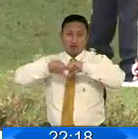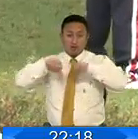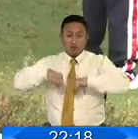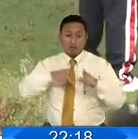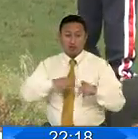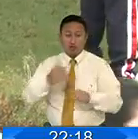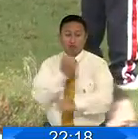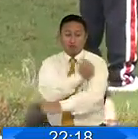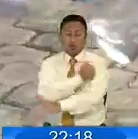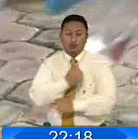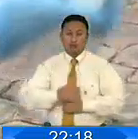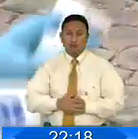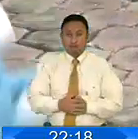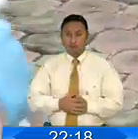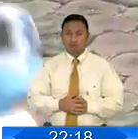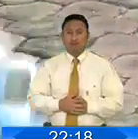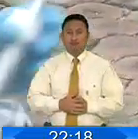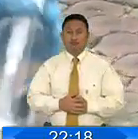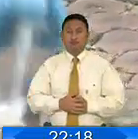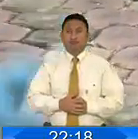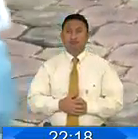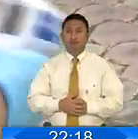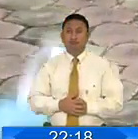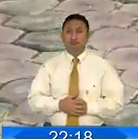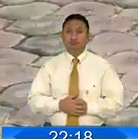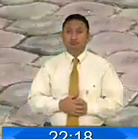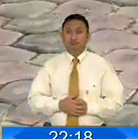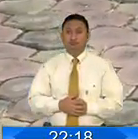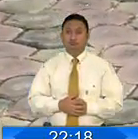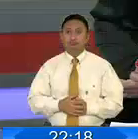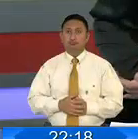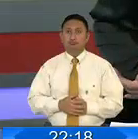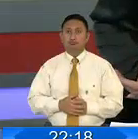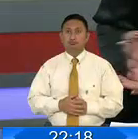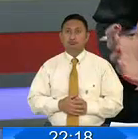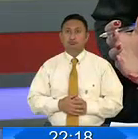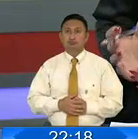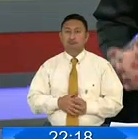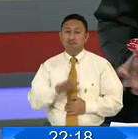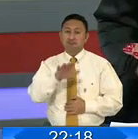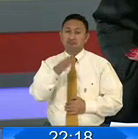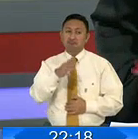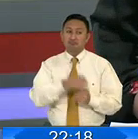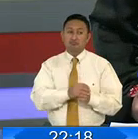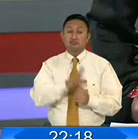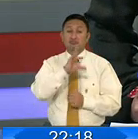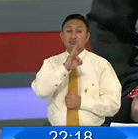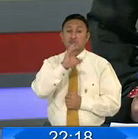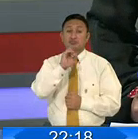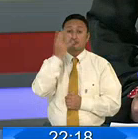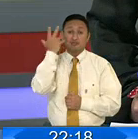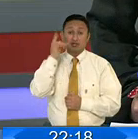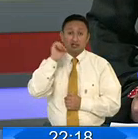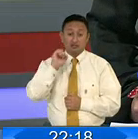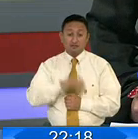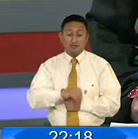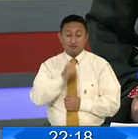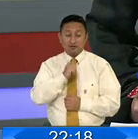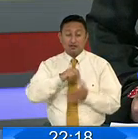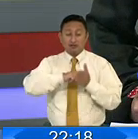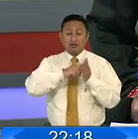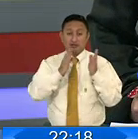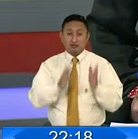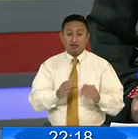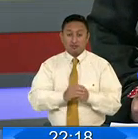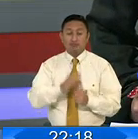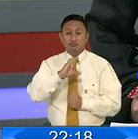de vacunación. Informó Mauricio Sánchez. Alrededor de 70 días todavía tendría el contralor